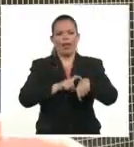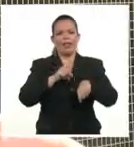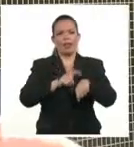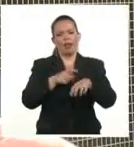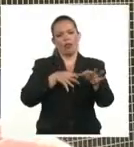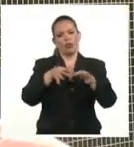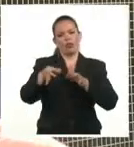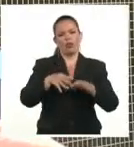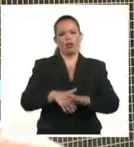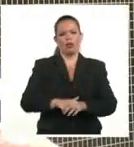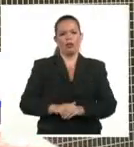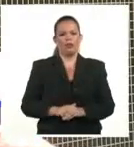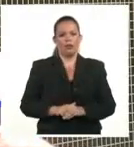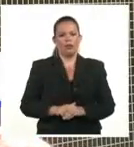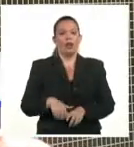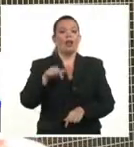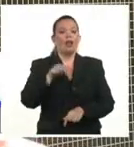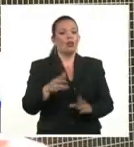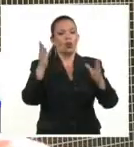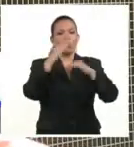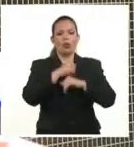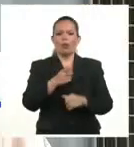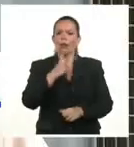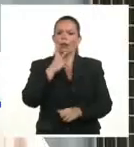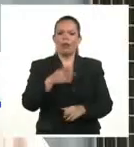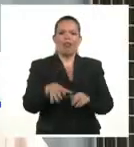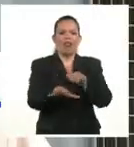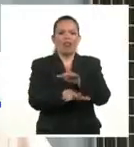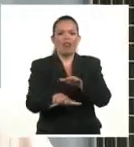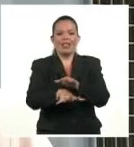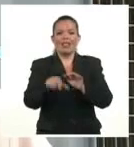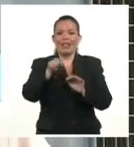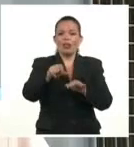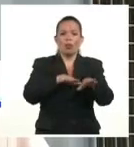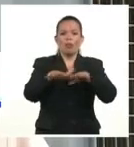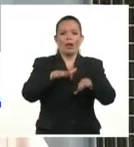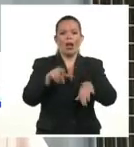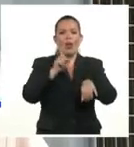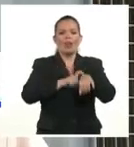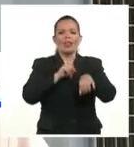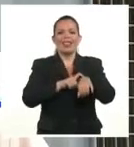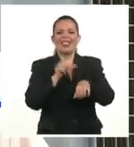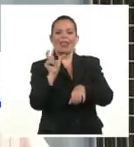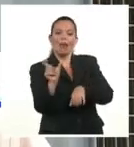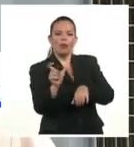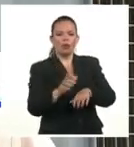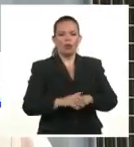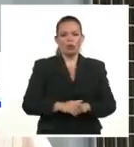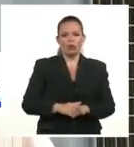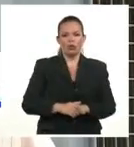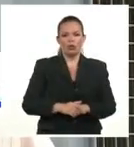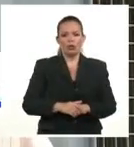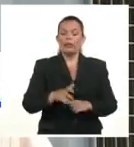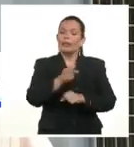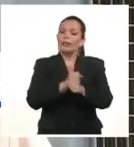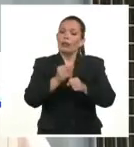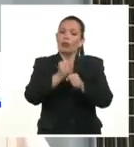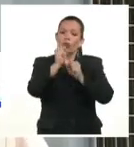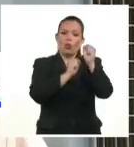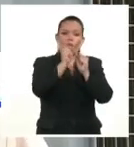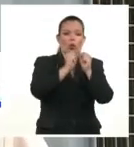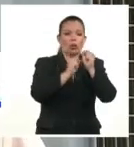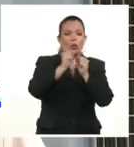No está concebido para régimen base, está concebido para cubrir picos. La continua explotación de los motores conlleva que los ciclos